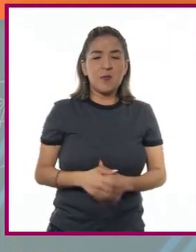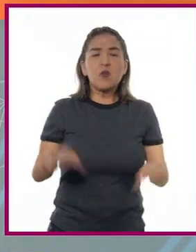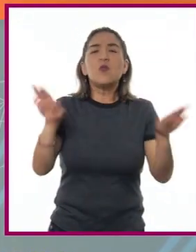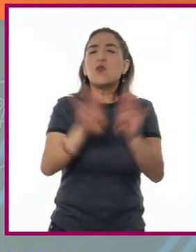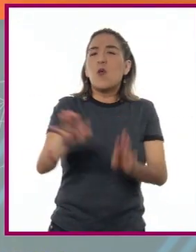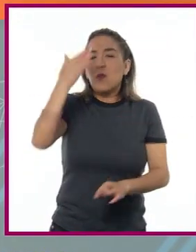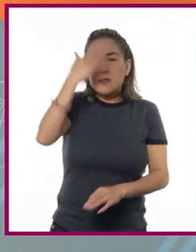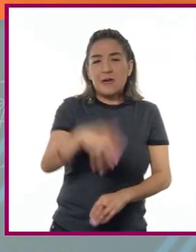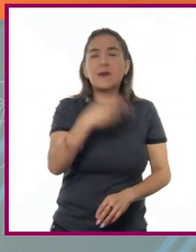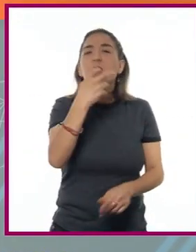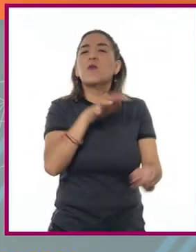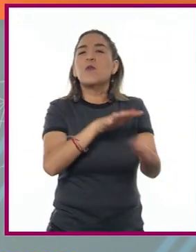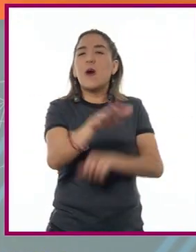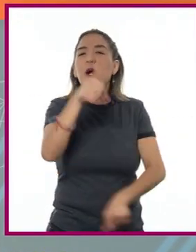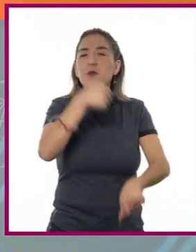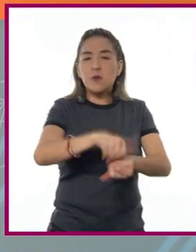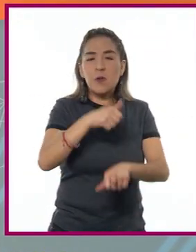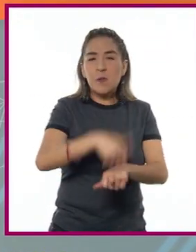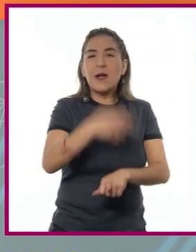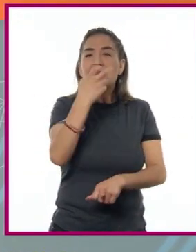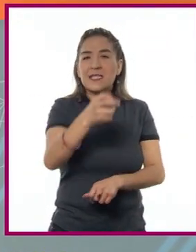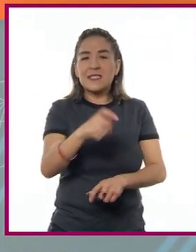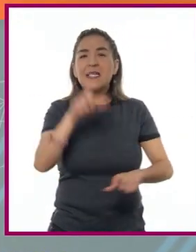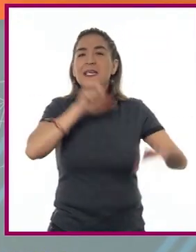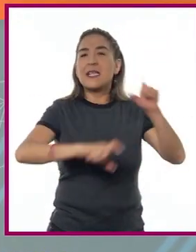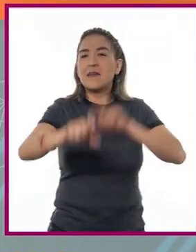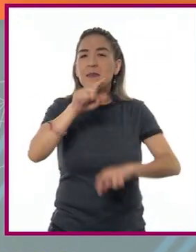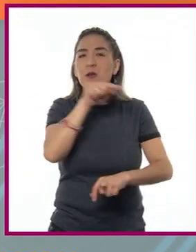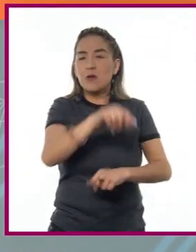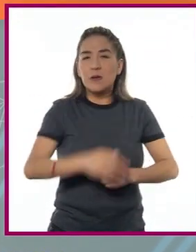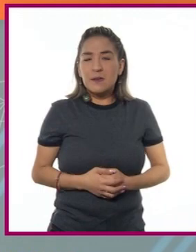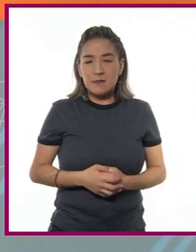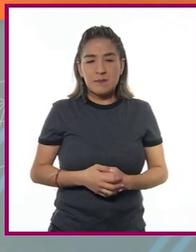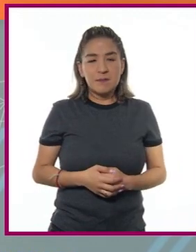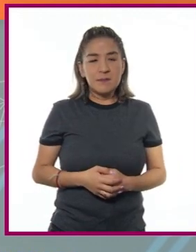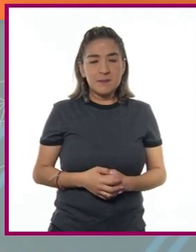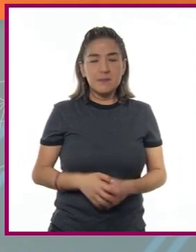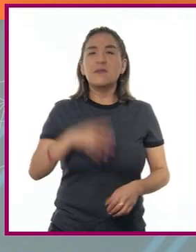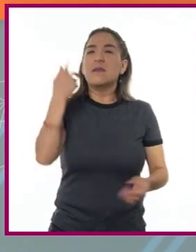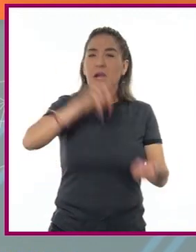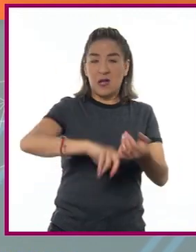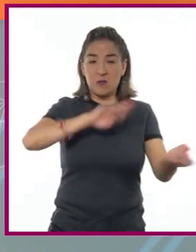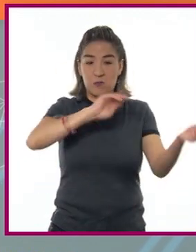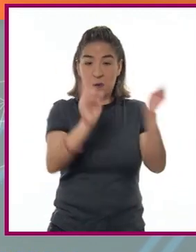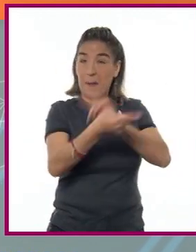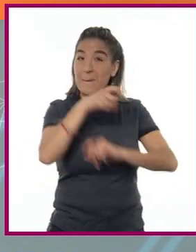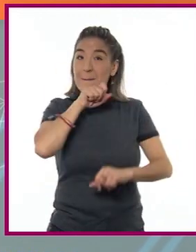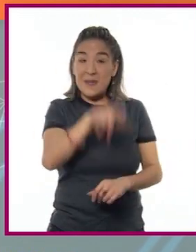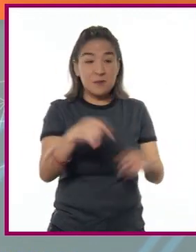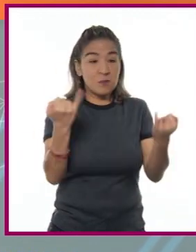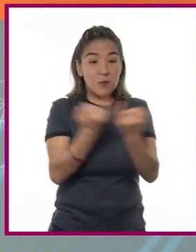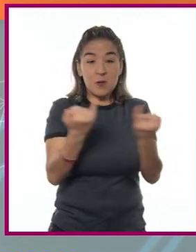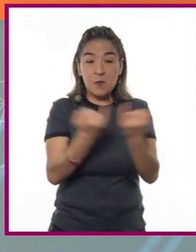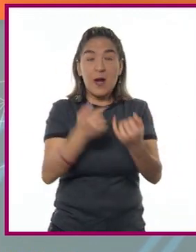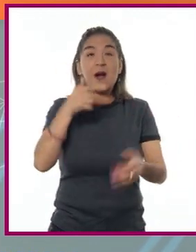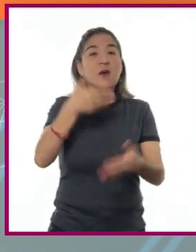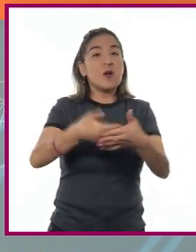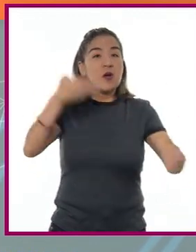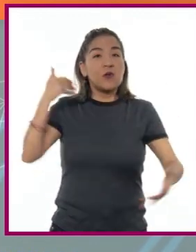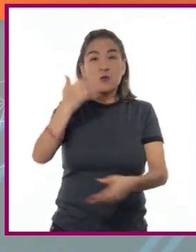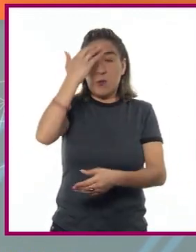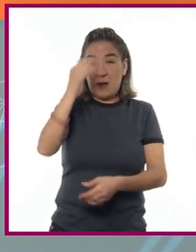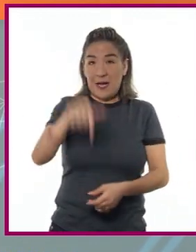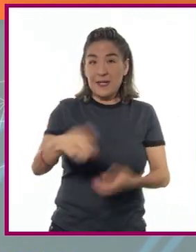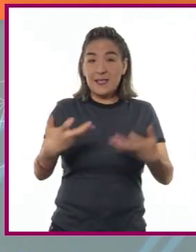sabemos cuál es el número atómico de los elementos químicos? En el universo, ¿existen los mismos elementos químicos que conocemos en la